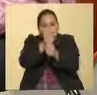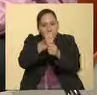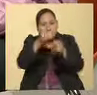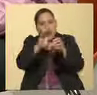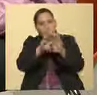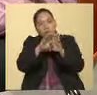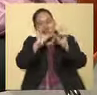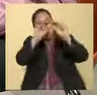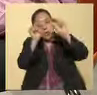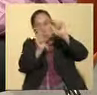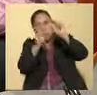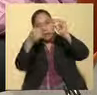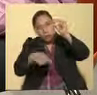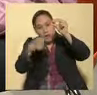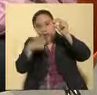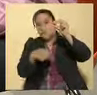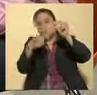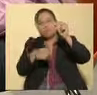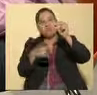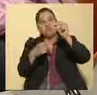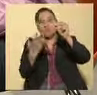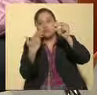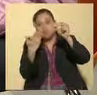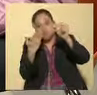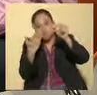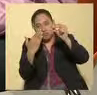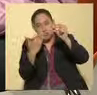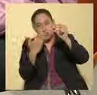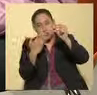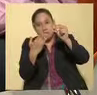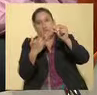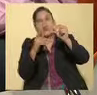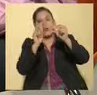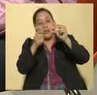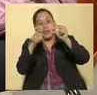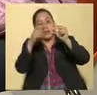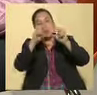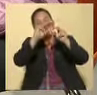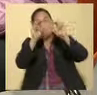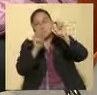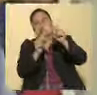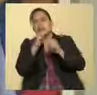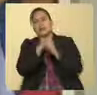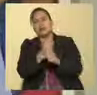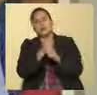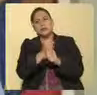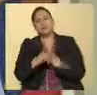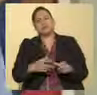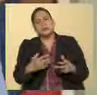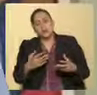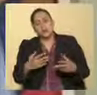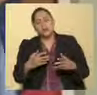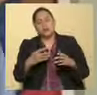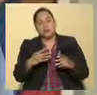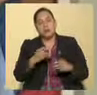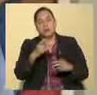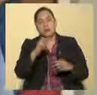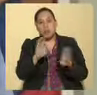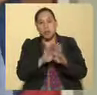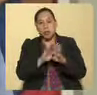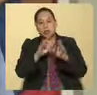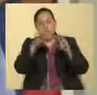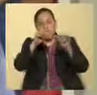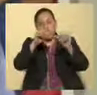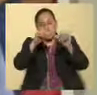el intestino, pierde flujo sanguíneo el intestino, sufre el intestino y entonces ahí sí a veces hay que resecar